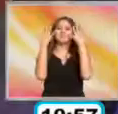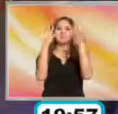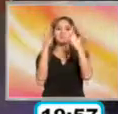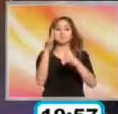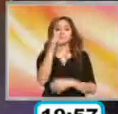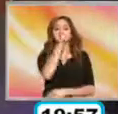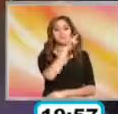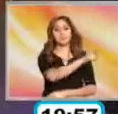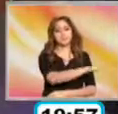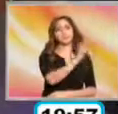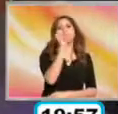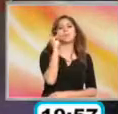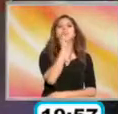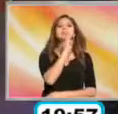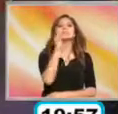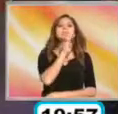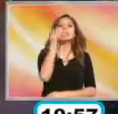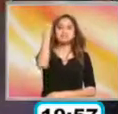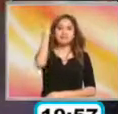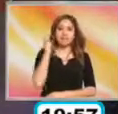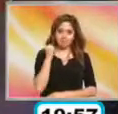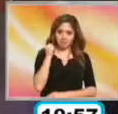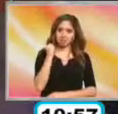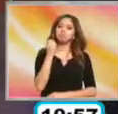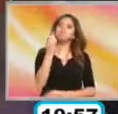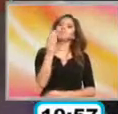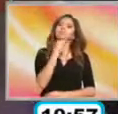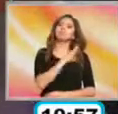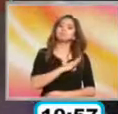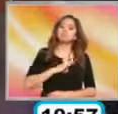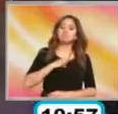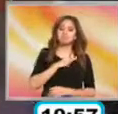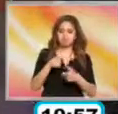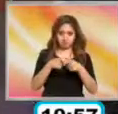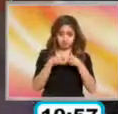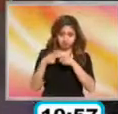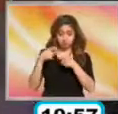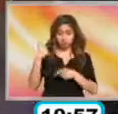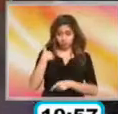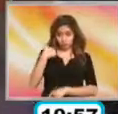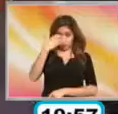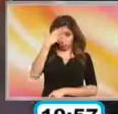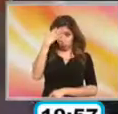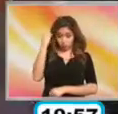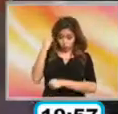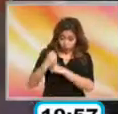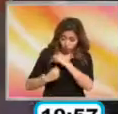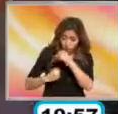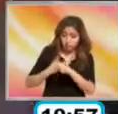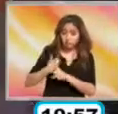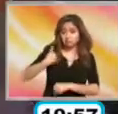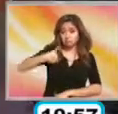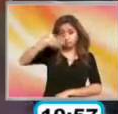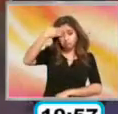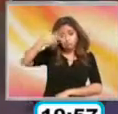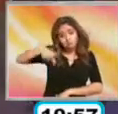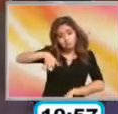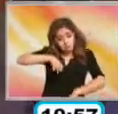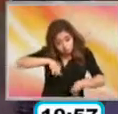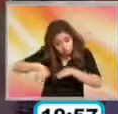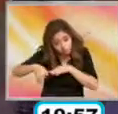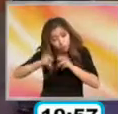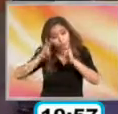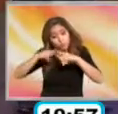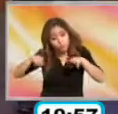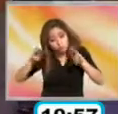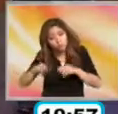Desde Mazatlán, Sinaloa. Muchachos, felicidades por este disco. Yo que los conozco de hace años. Sé que han Muchísimas trabajado gracias. específicamente como músicos. Muchos